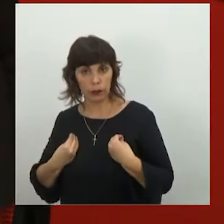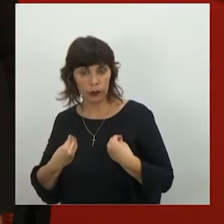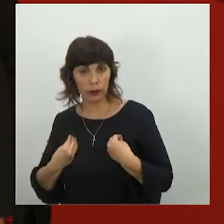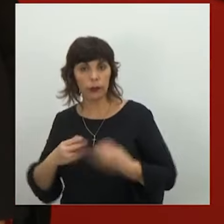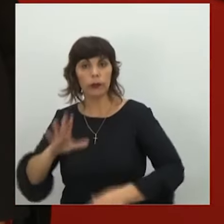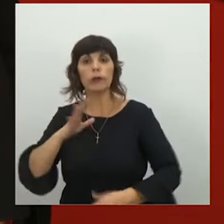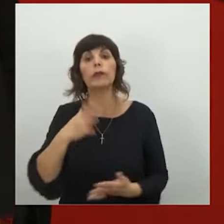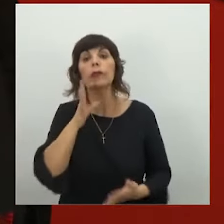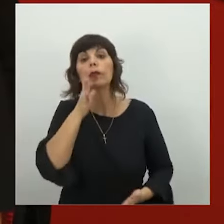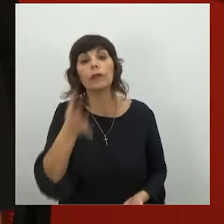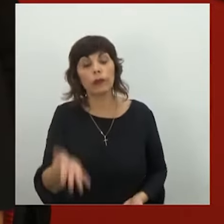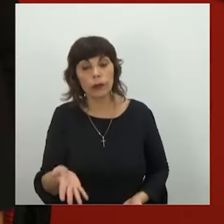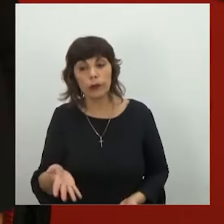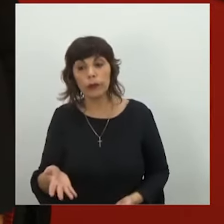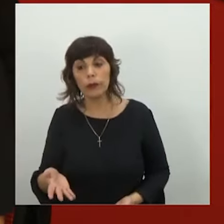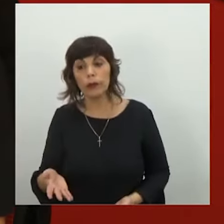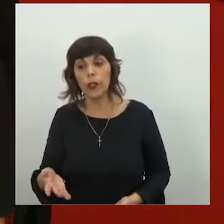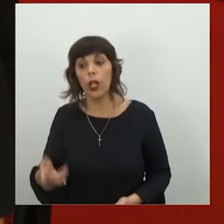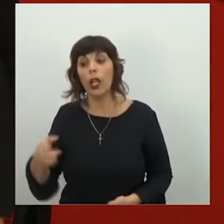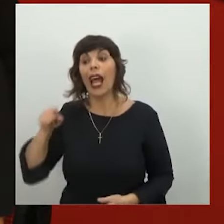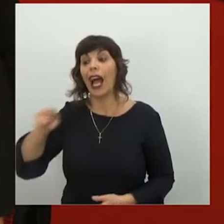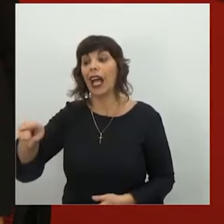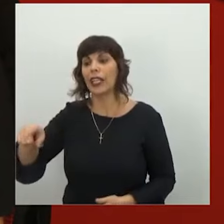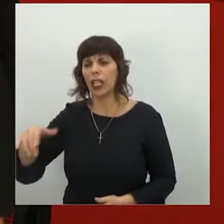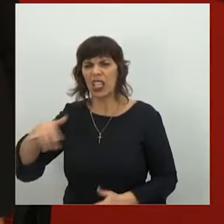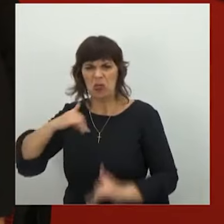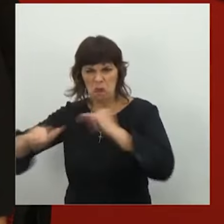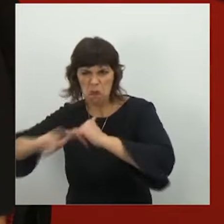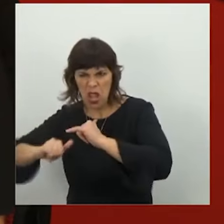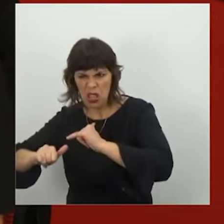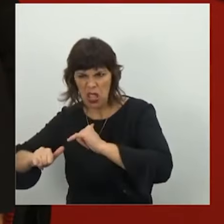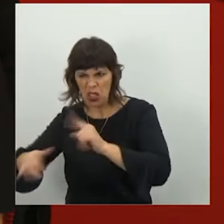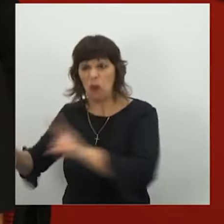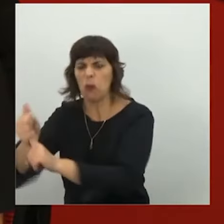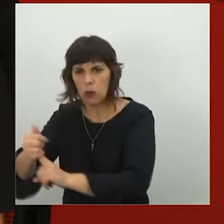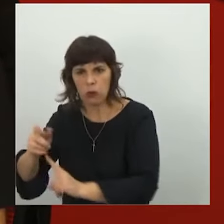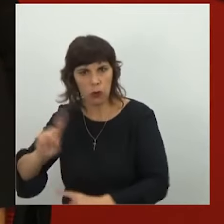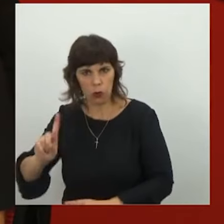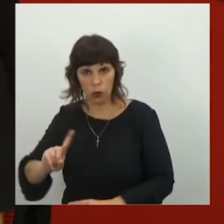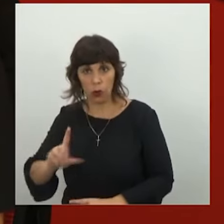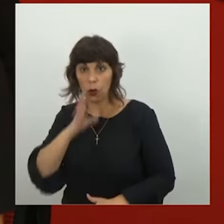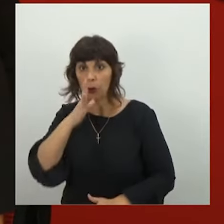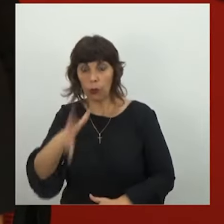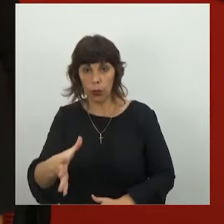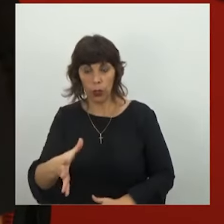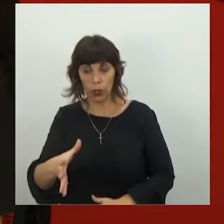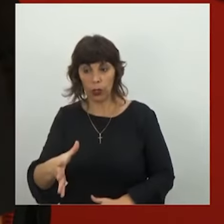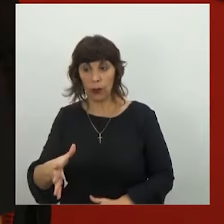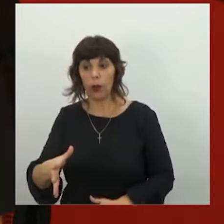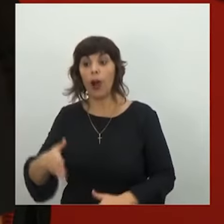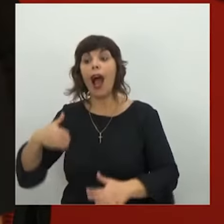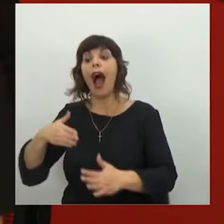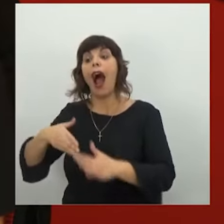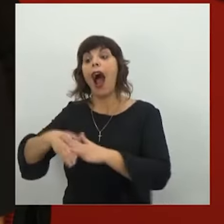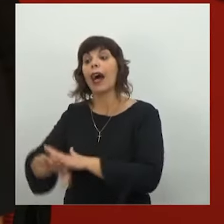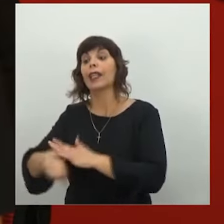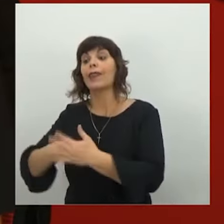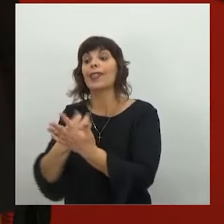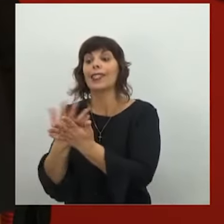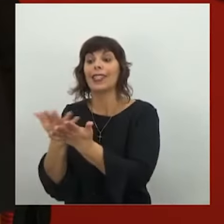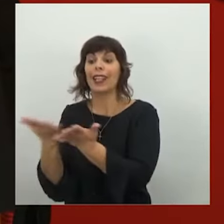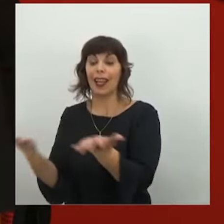eso, ninguna maldición te puede alcanzar. ¿Por qué no? Porque bajo la gracia se